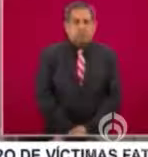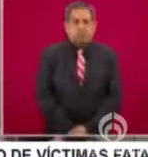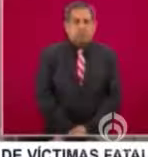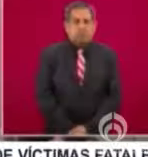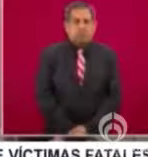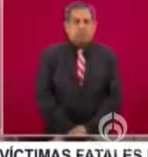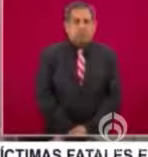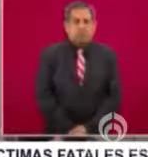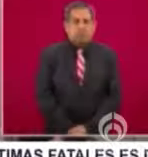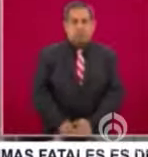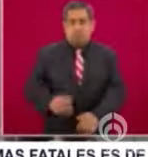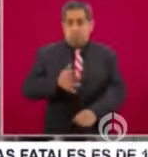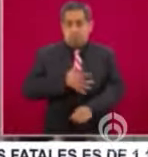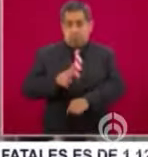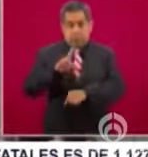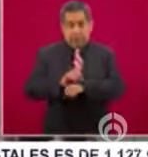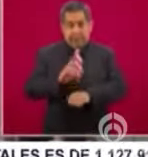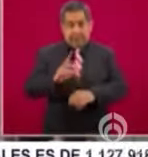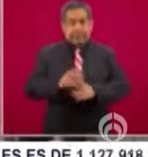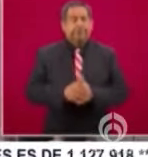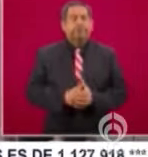cuentas